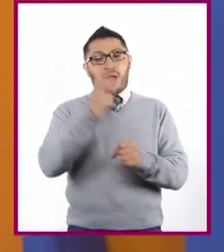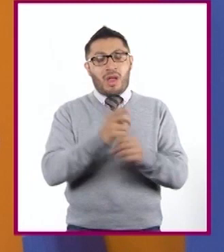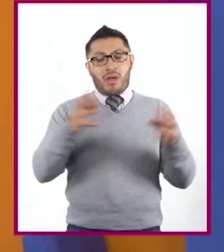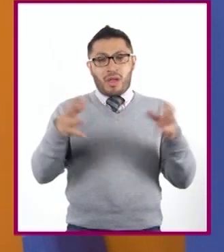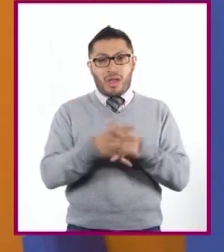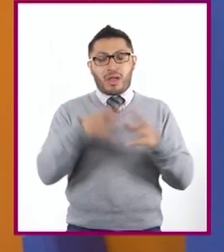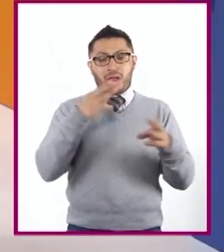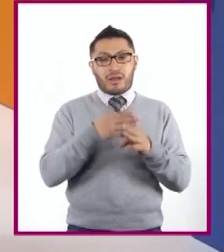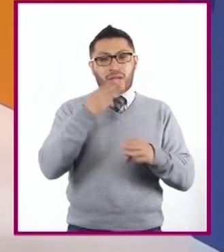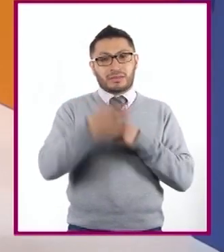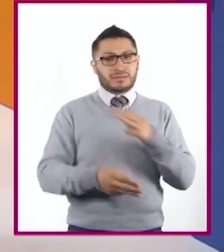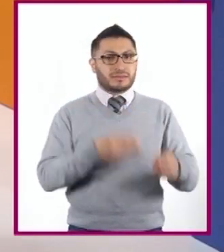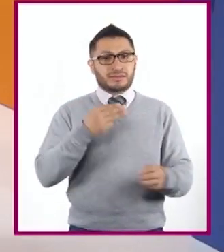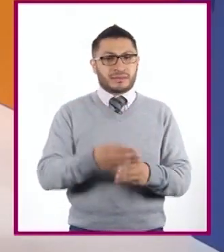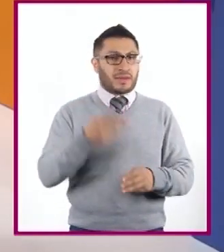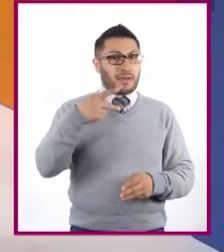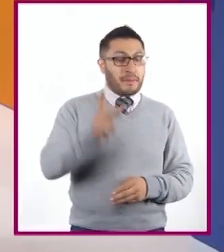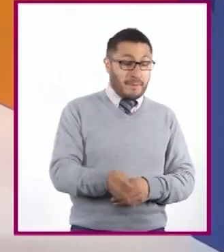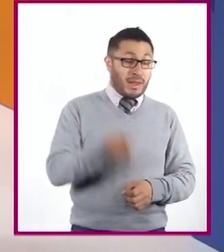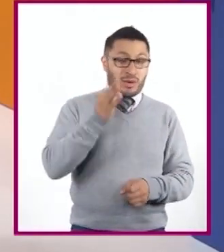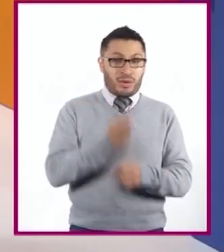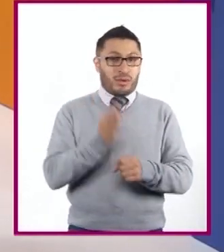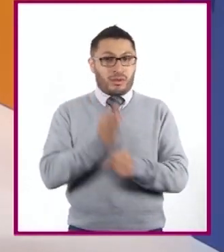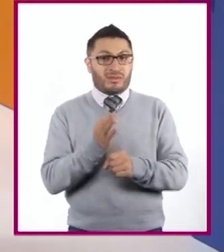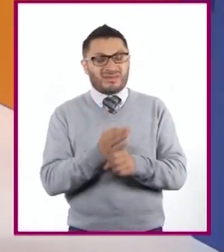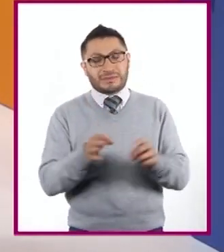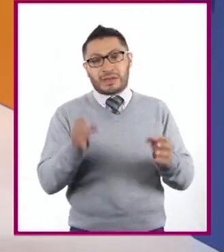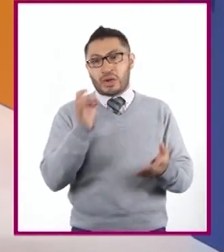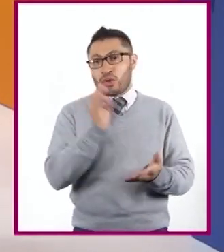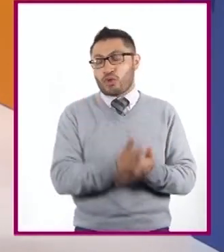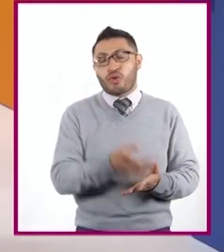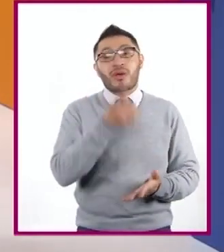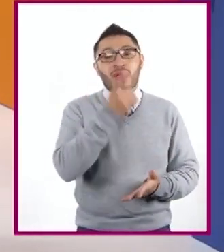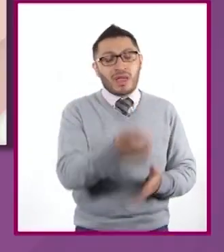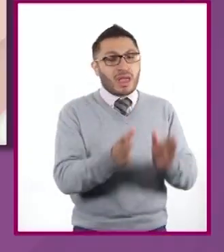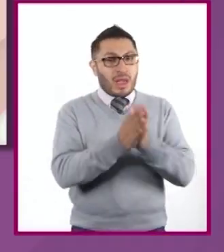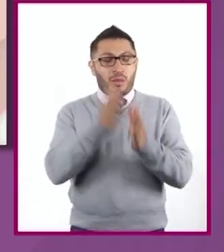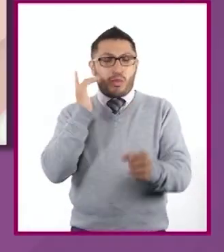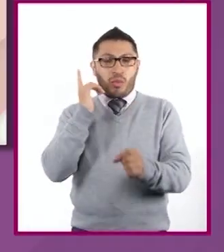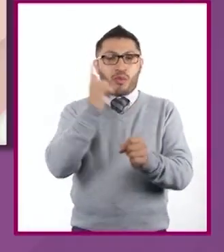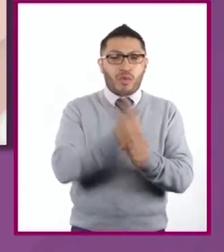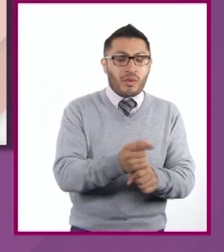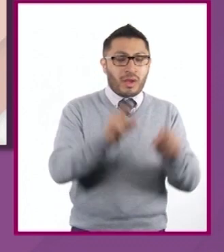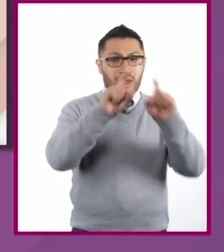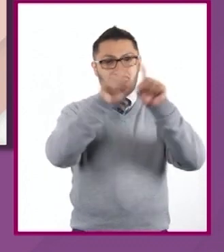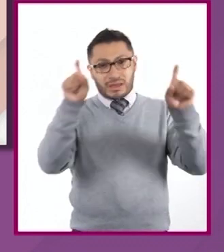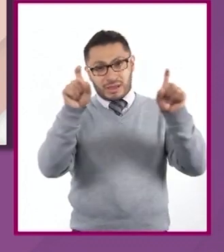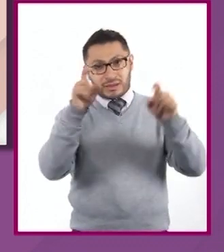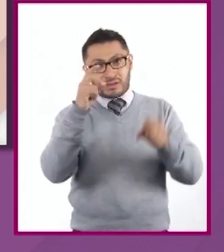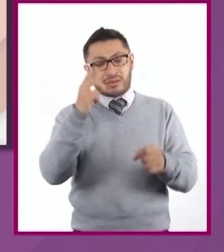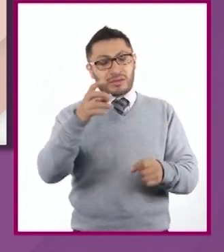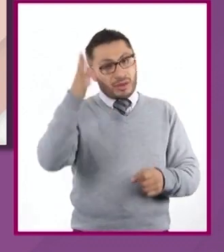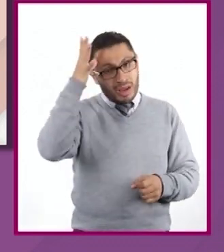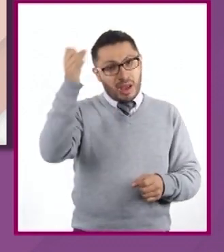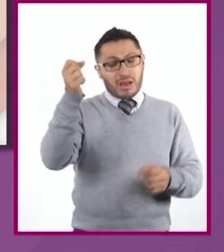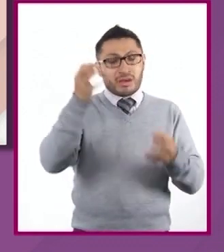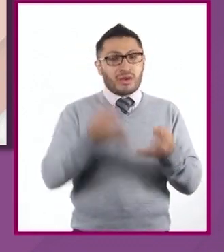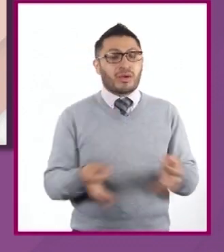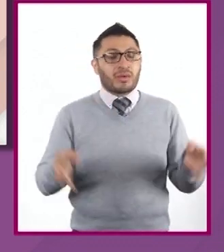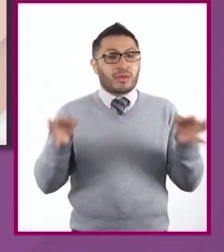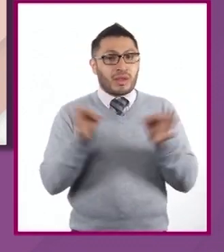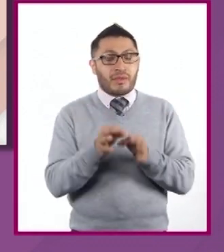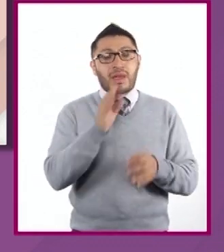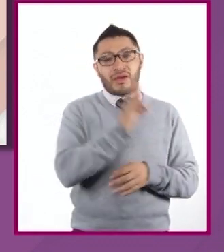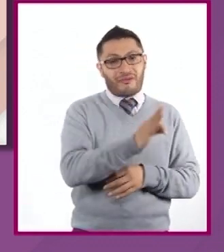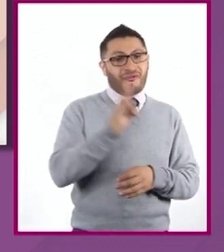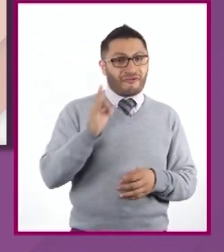Mundial. Pero en esta ocasión, solo les pediré que identifiquen títulos, conceptos clave y